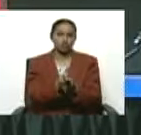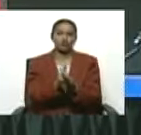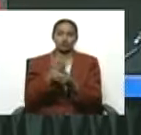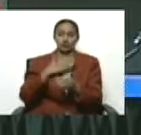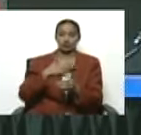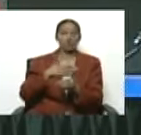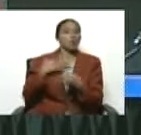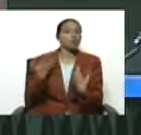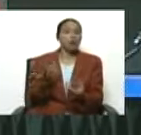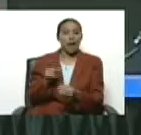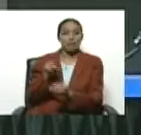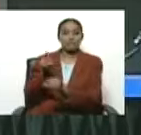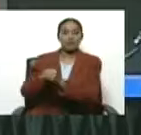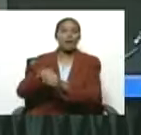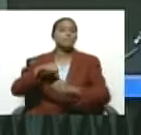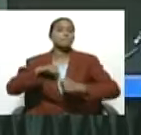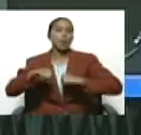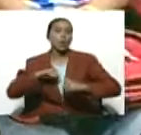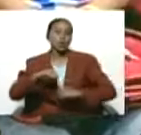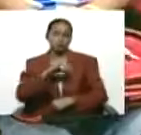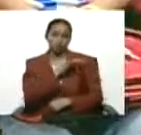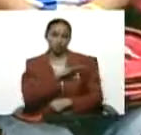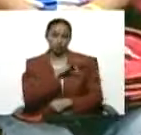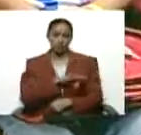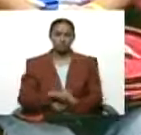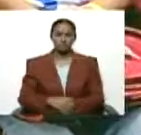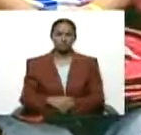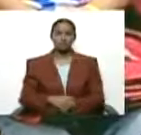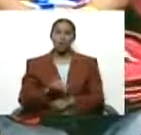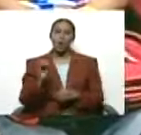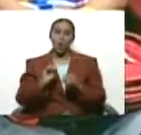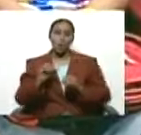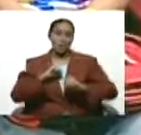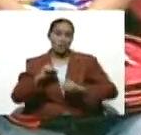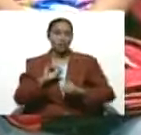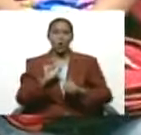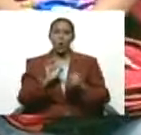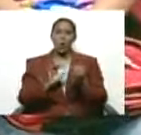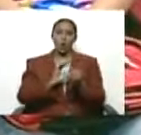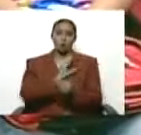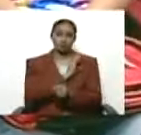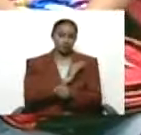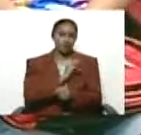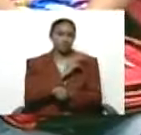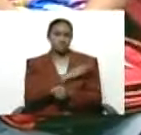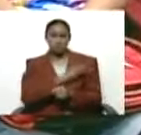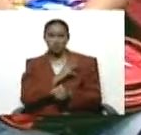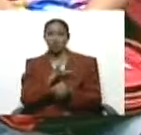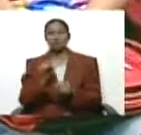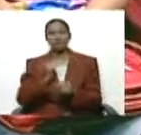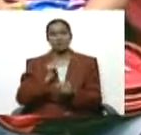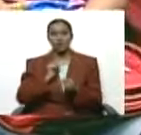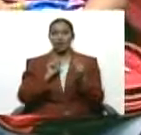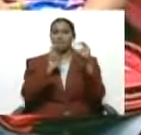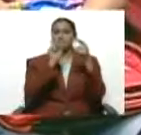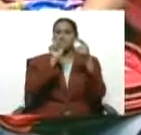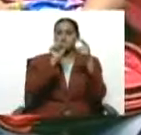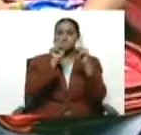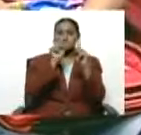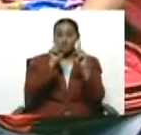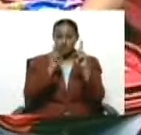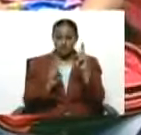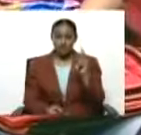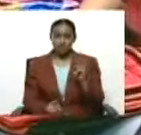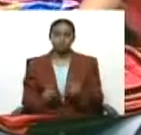pertenece. Eso va funcionando, arrancó el viernes, va muy bien, pero tenemos que seguir dándole